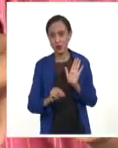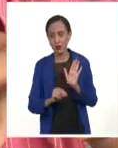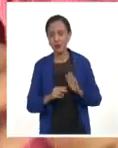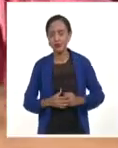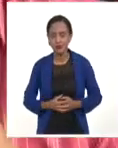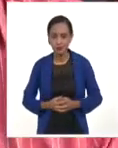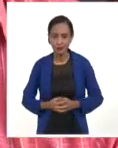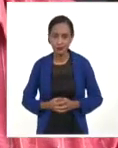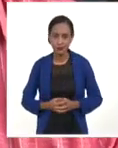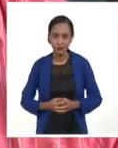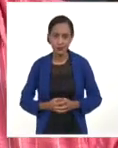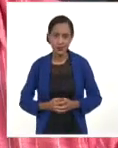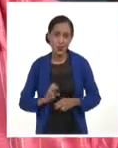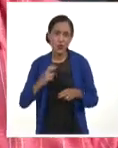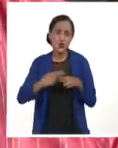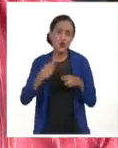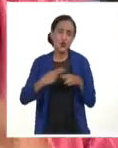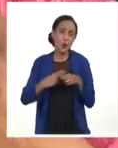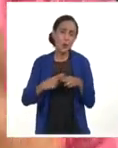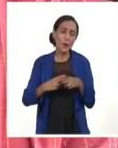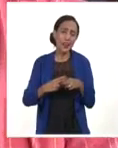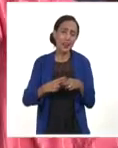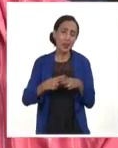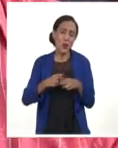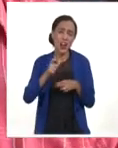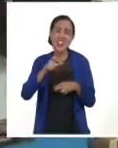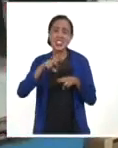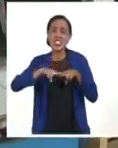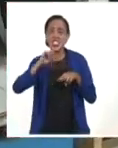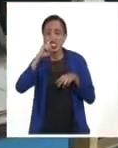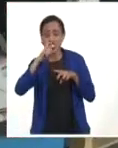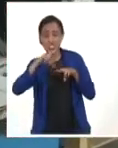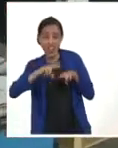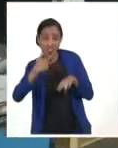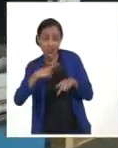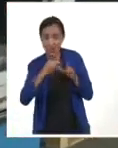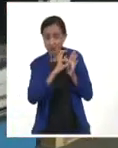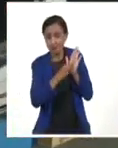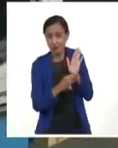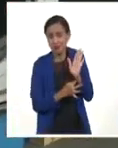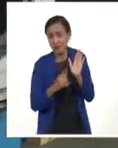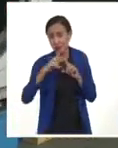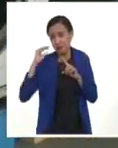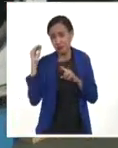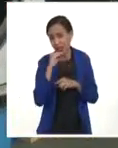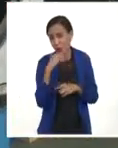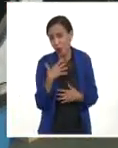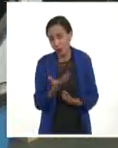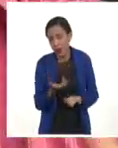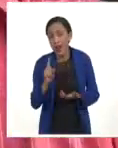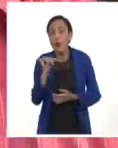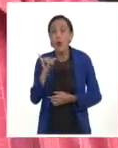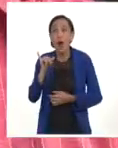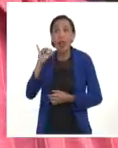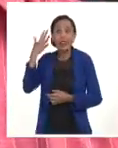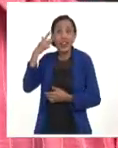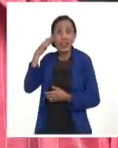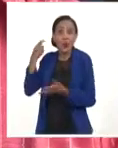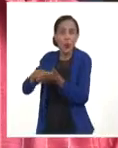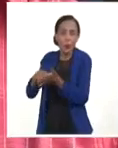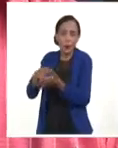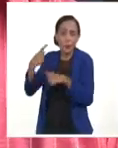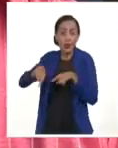famosas abrazaderas o cinchas, que son también importadas. Nosotros tenemos una tecnología hecha en esta empresa, con los elementos que tenemos en la